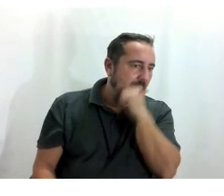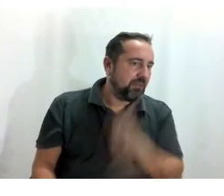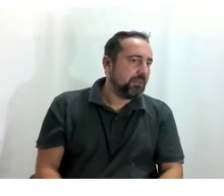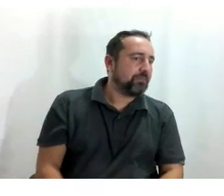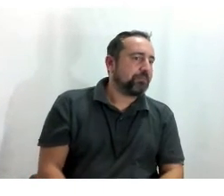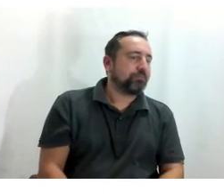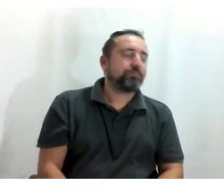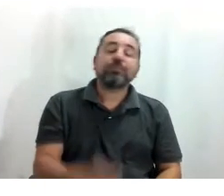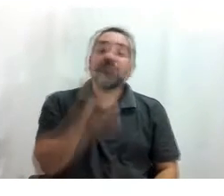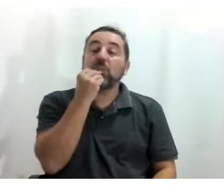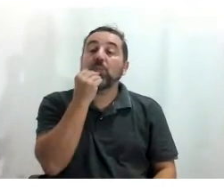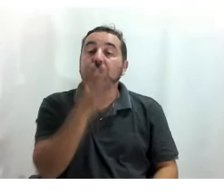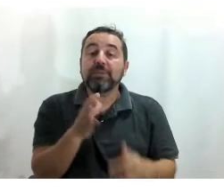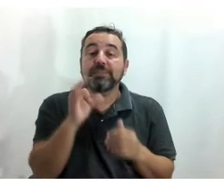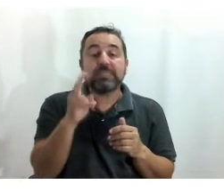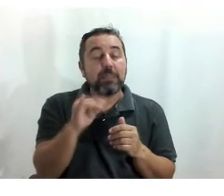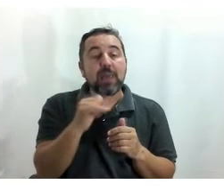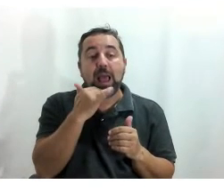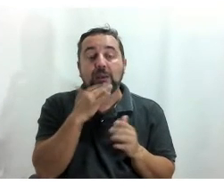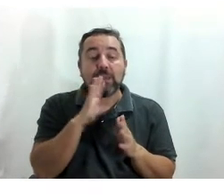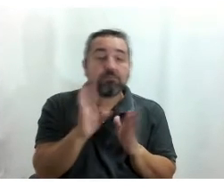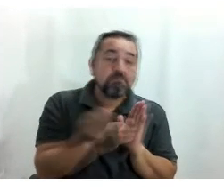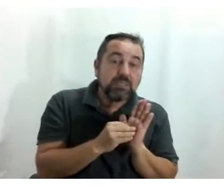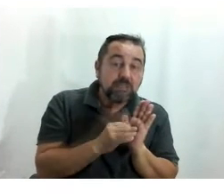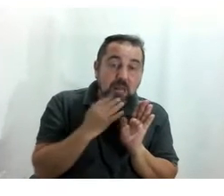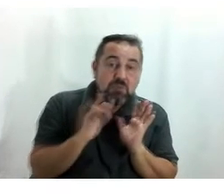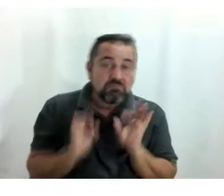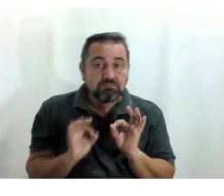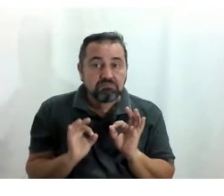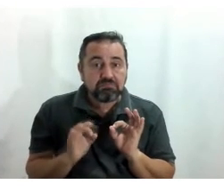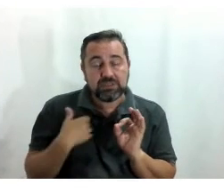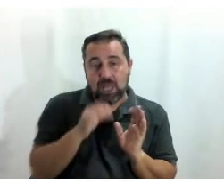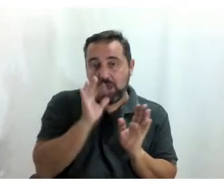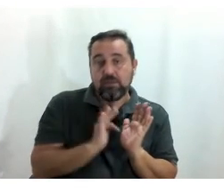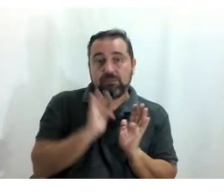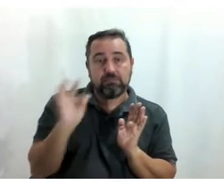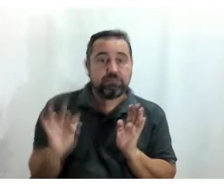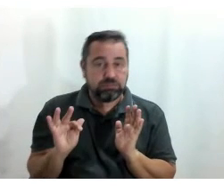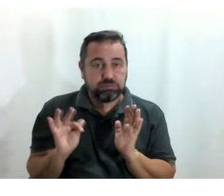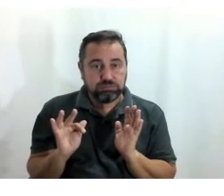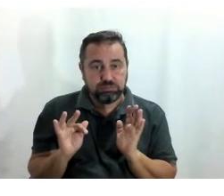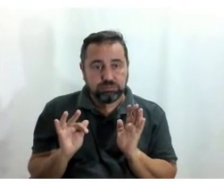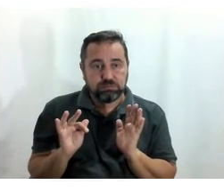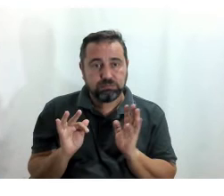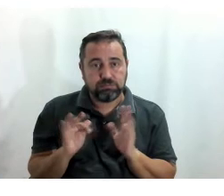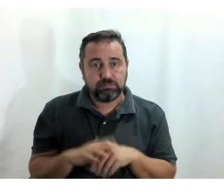Muy bien, Silvia. No sé si quieres añadir algo o damos paso